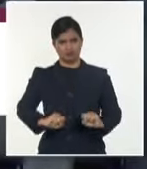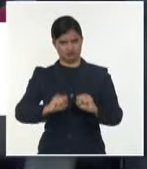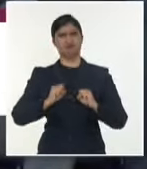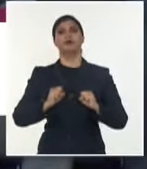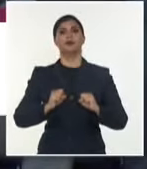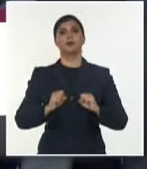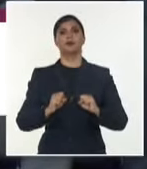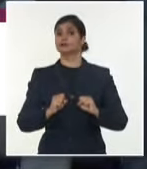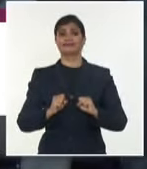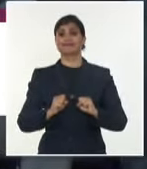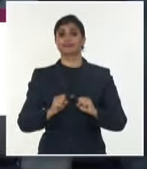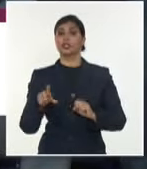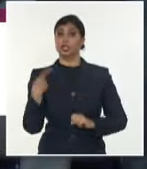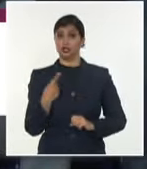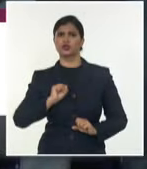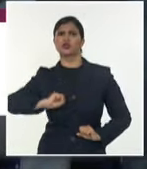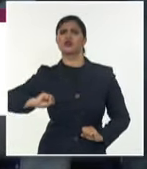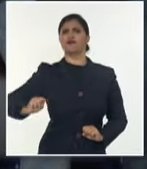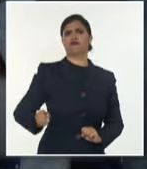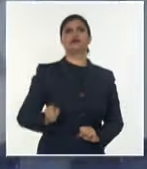país.